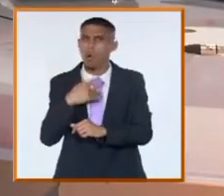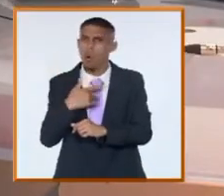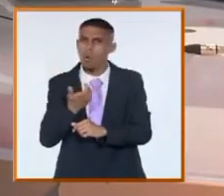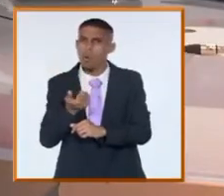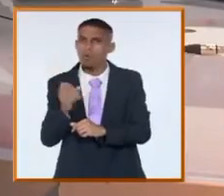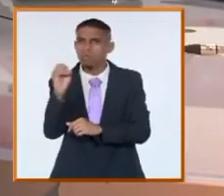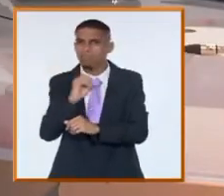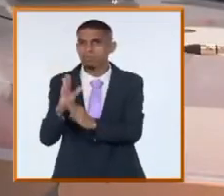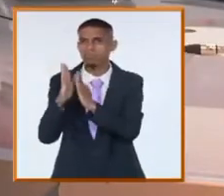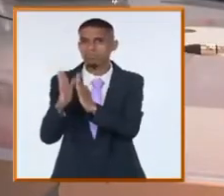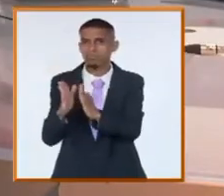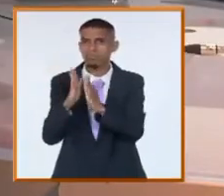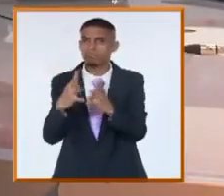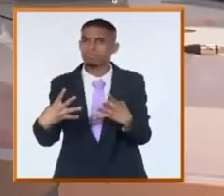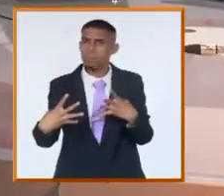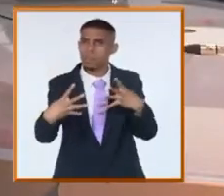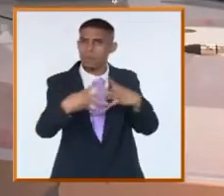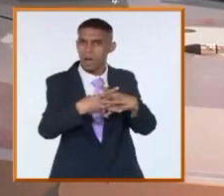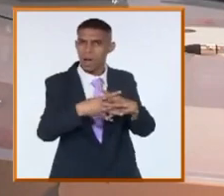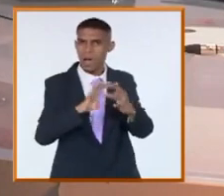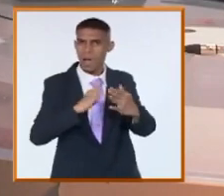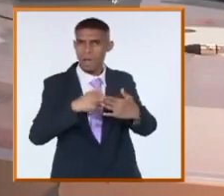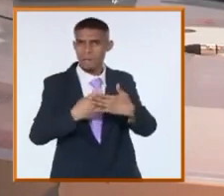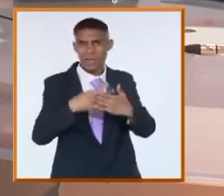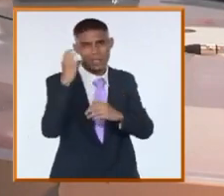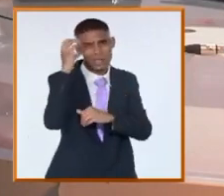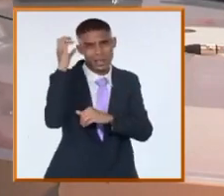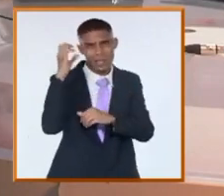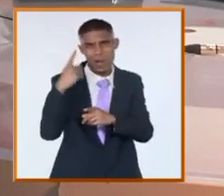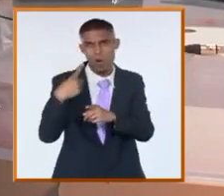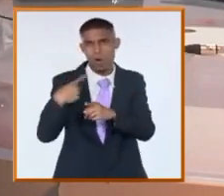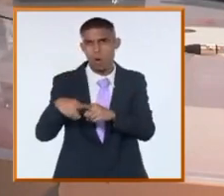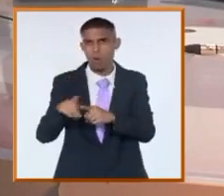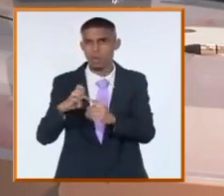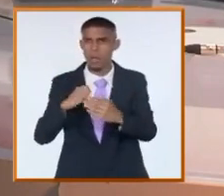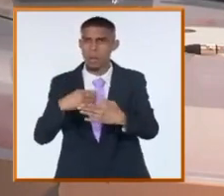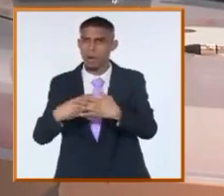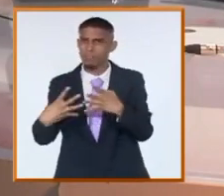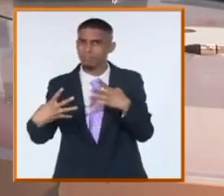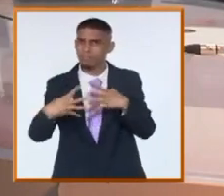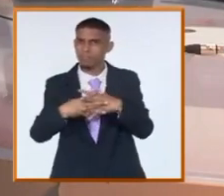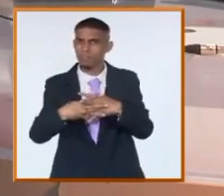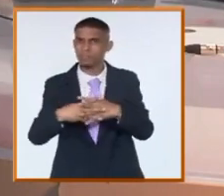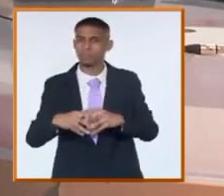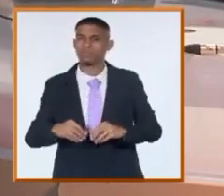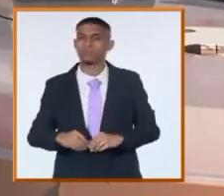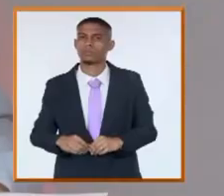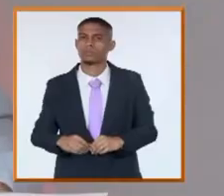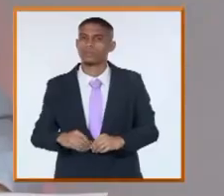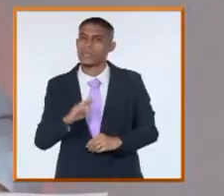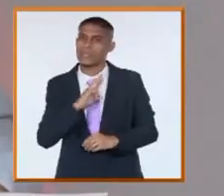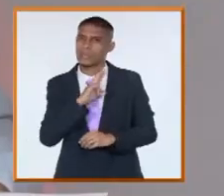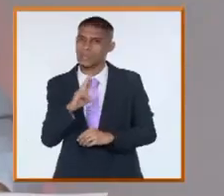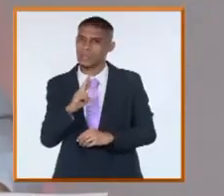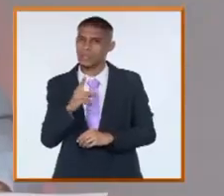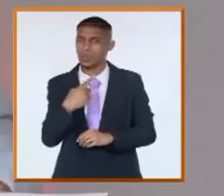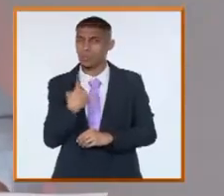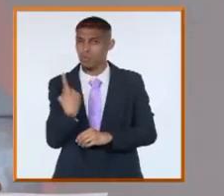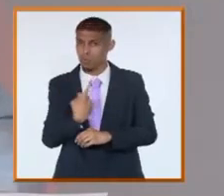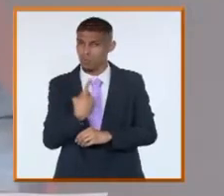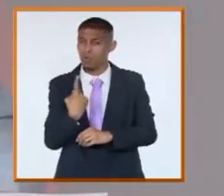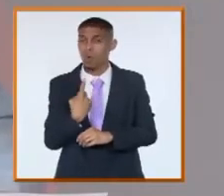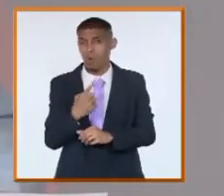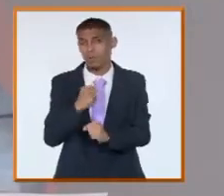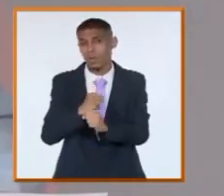esas relaciones entre las empresas estatales las nuevas formas de gestión Sí a ver nosotros tenemos que trabajar